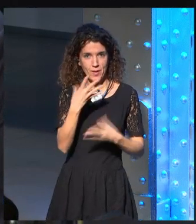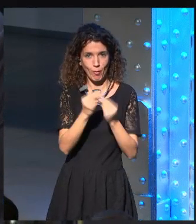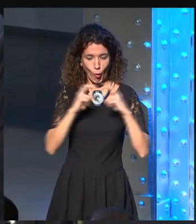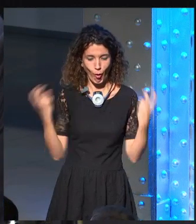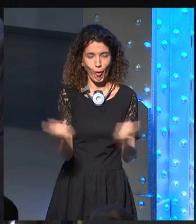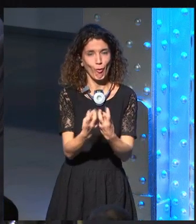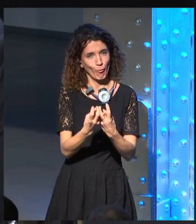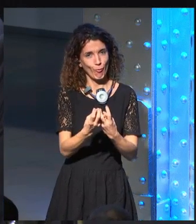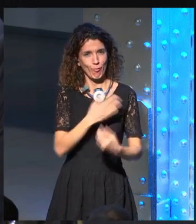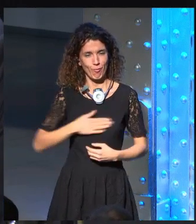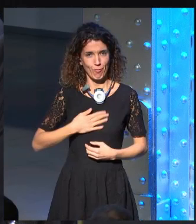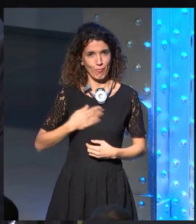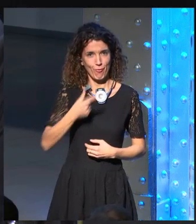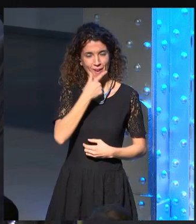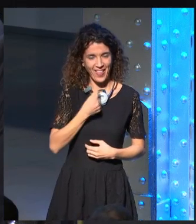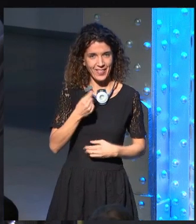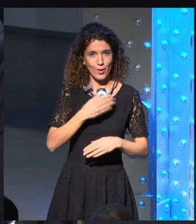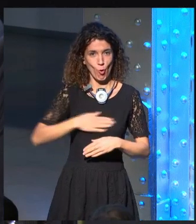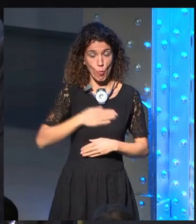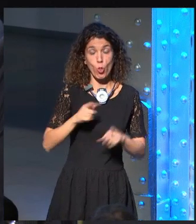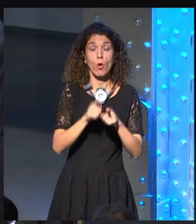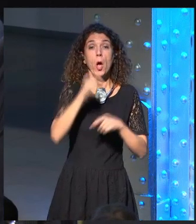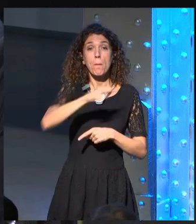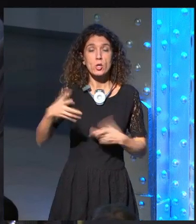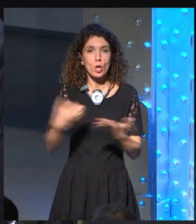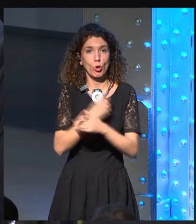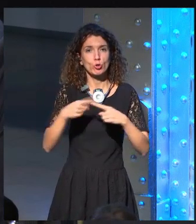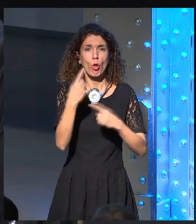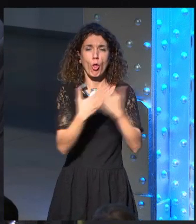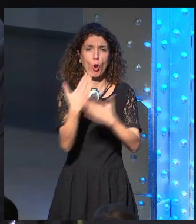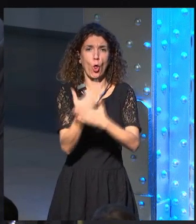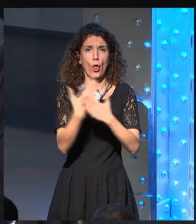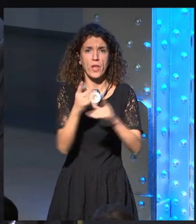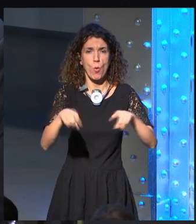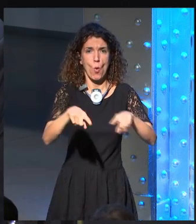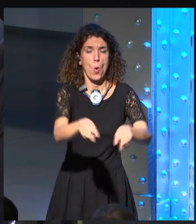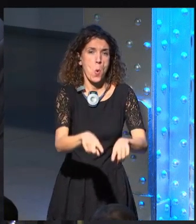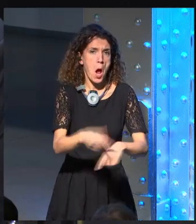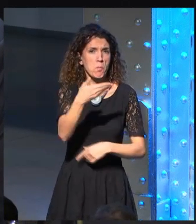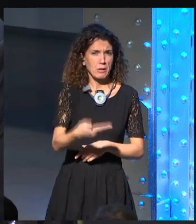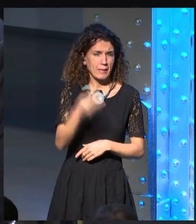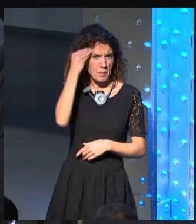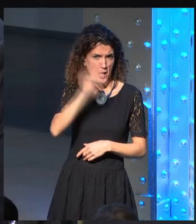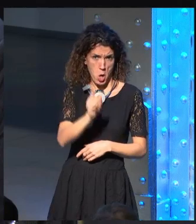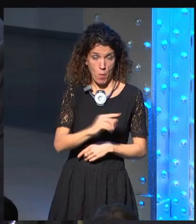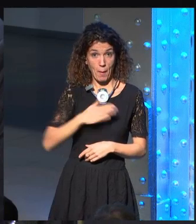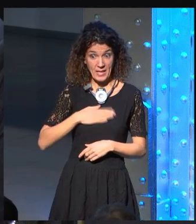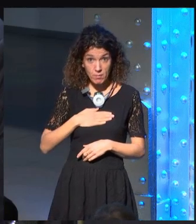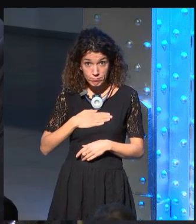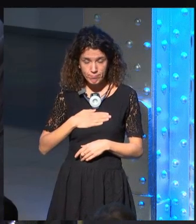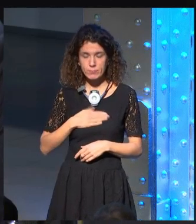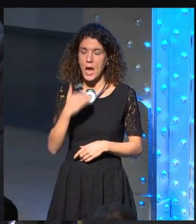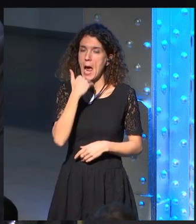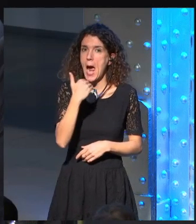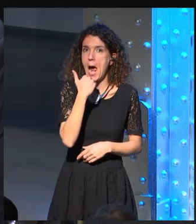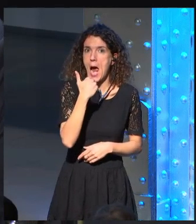seres queridos. Una escena que mucha gente vive cada día sin darle mucha importancia. Para mí, es